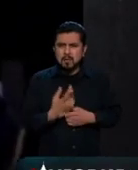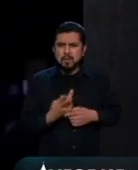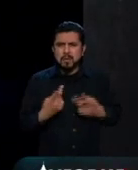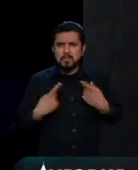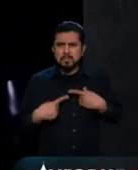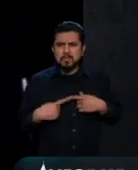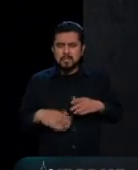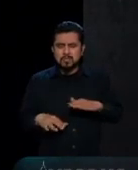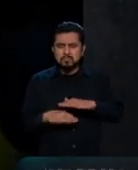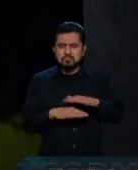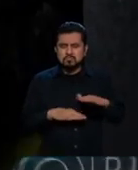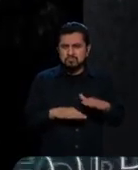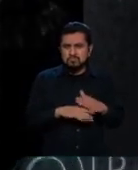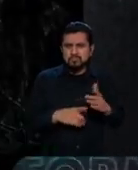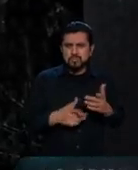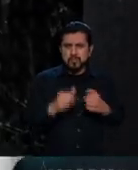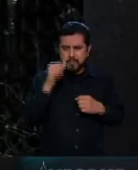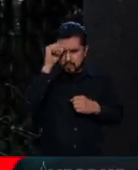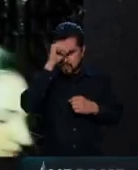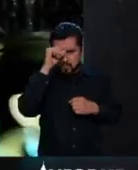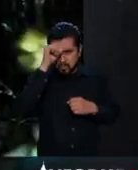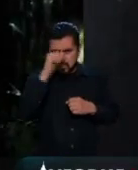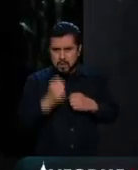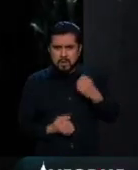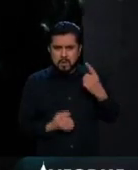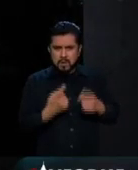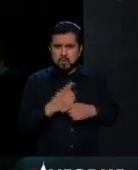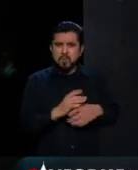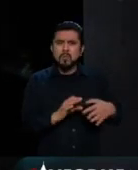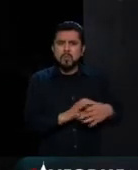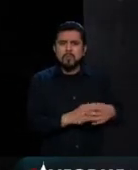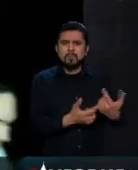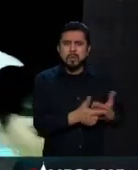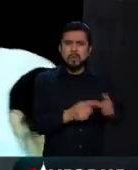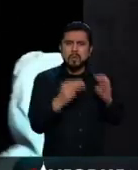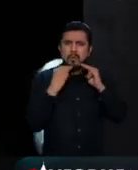en terrenos muy espinosos en la vida social del país.